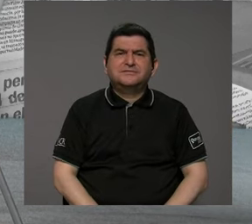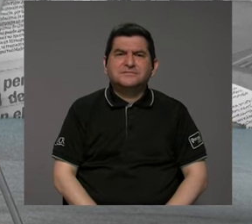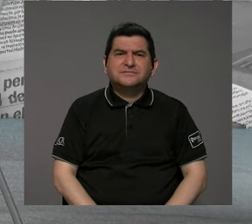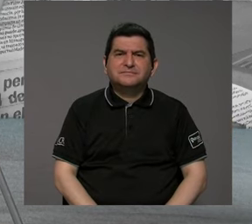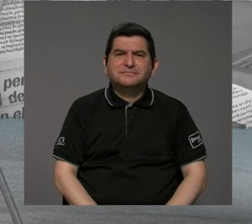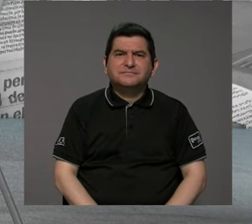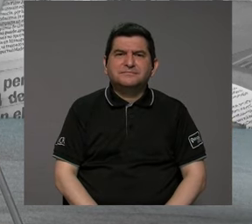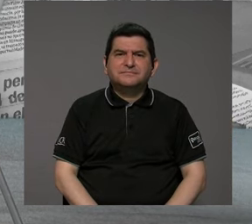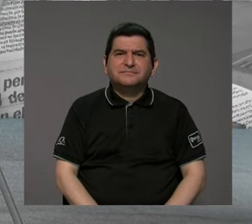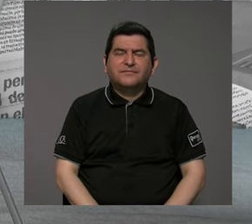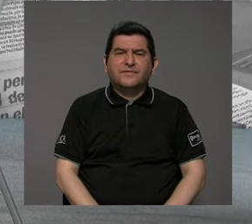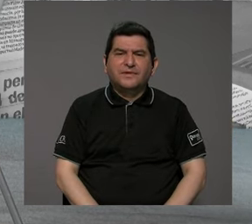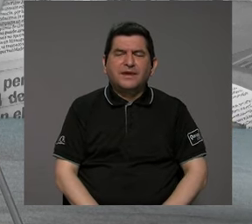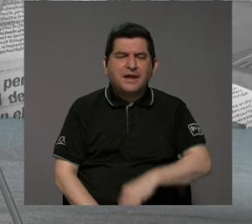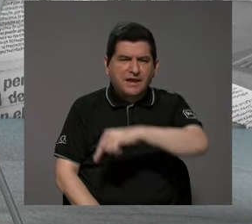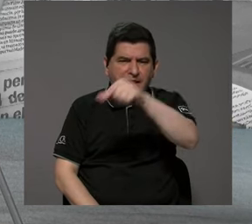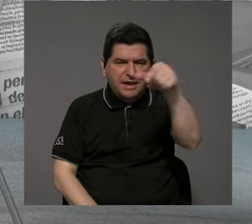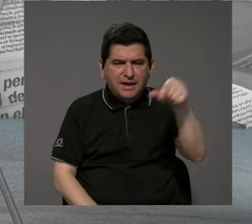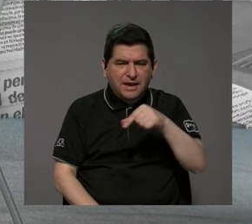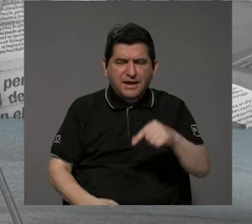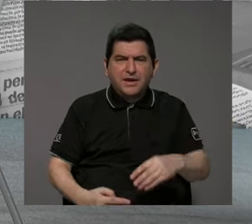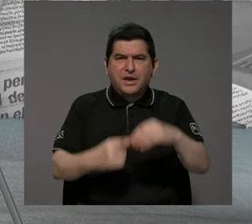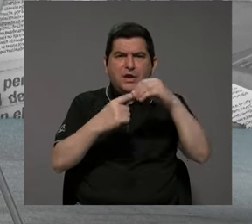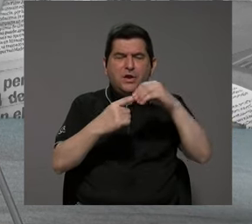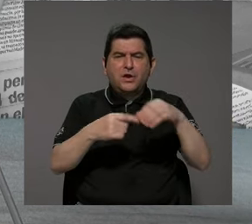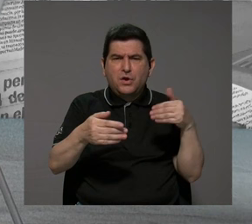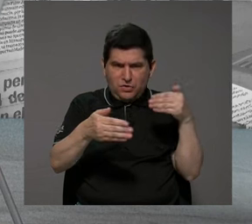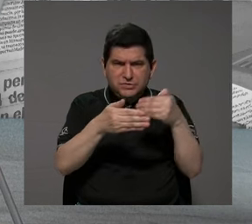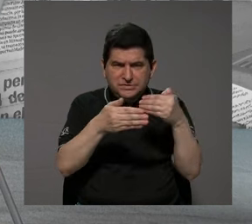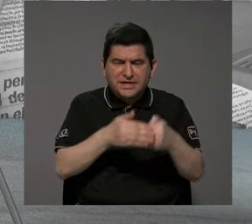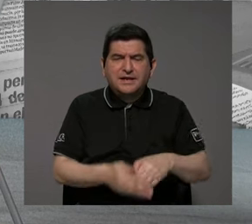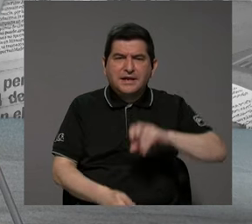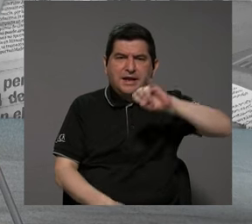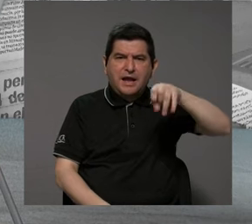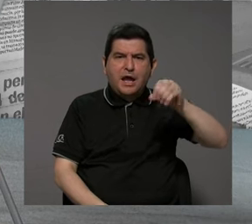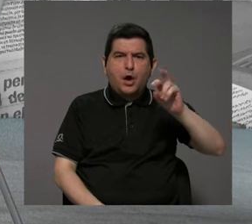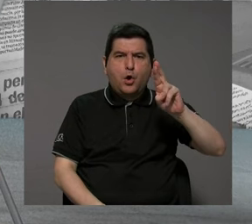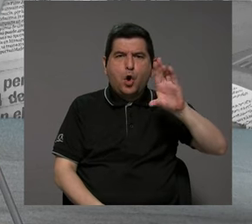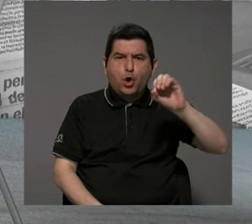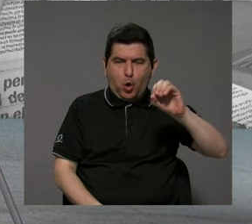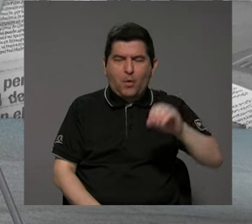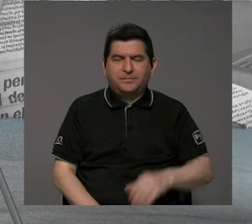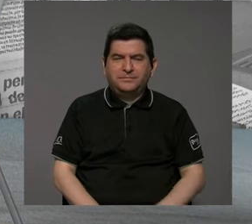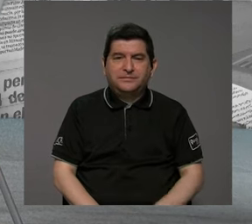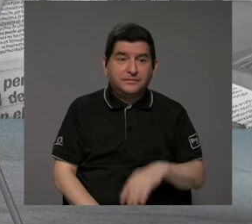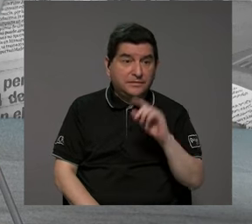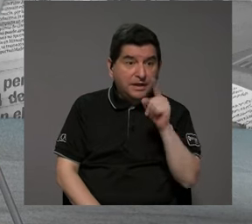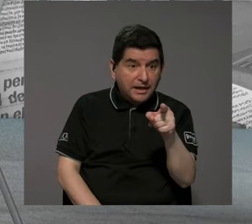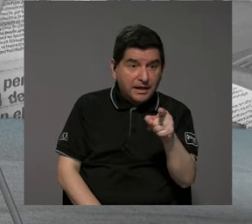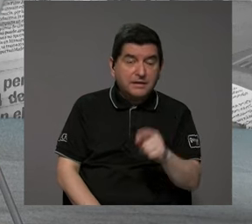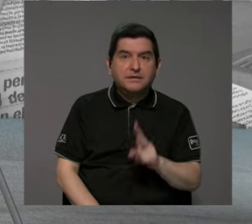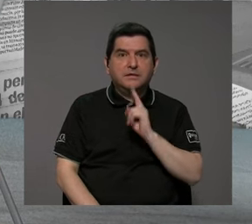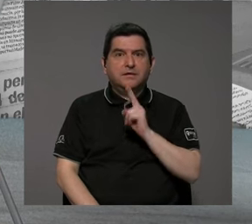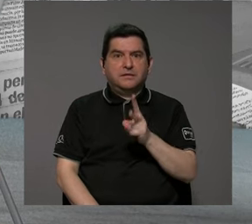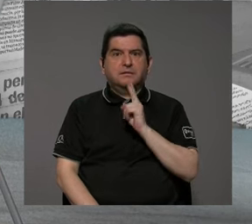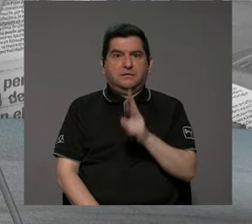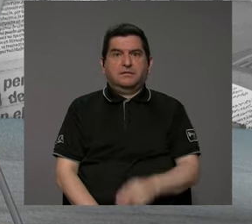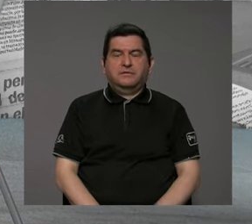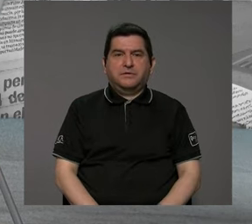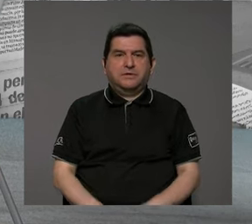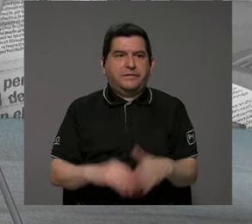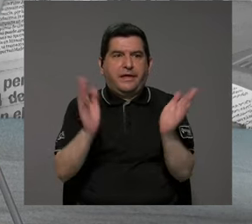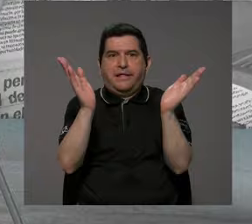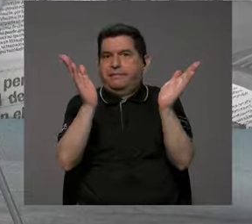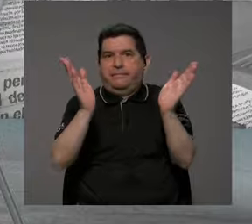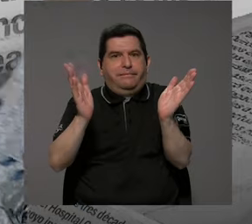de el río principal que está cerca es el río jco el río jorco eh donde habían realmente ahí no debe